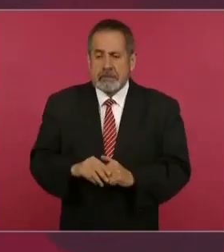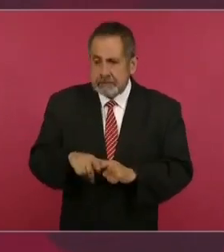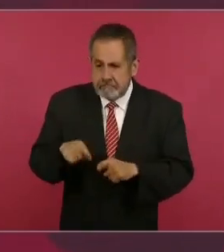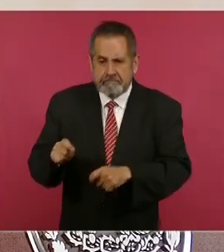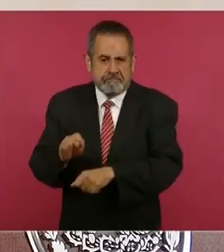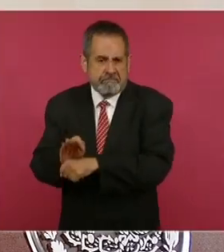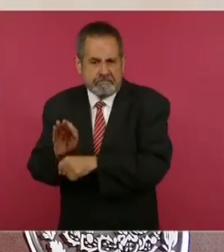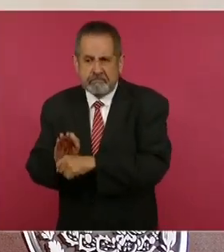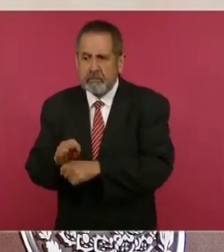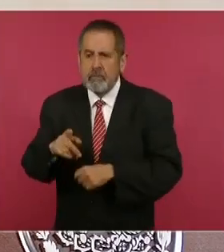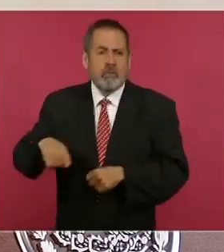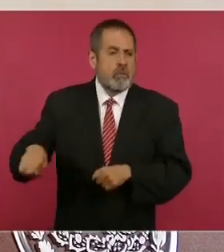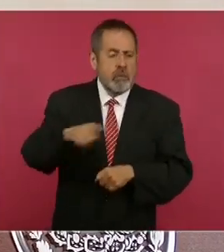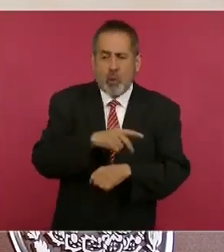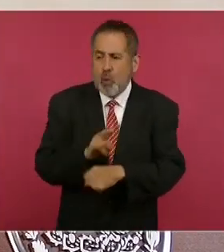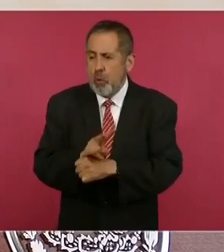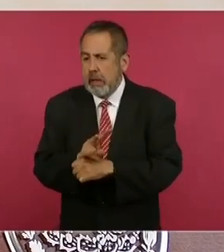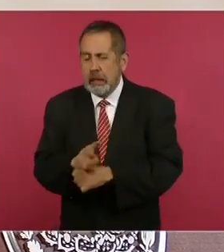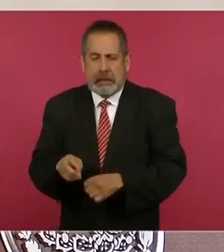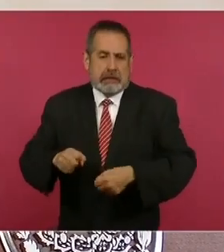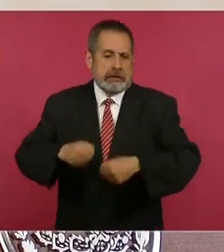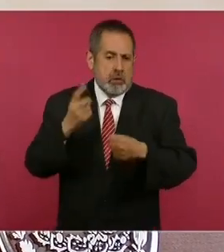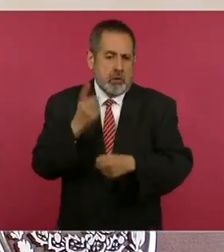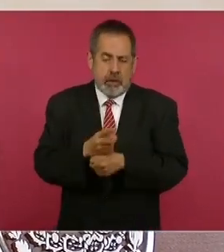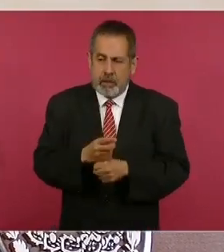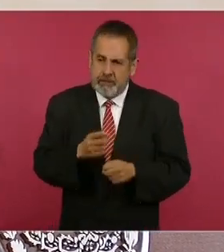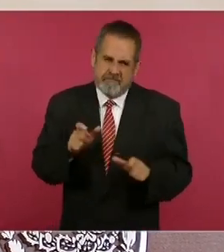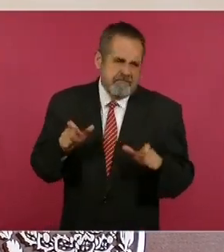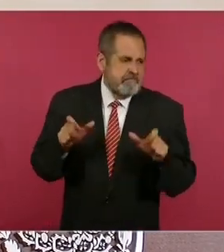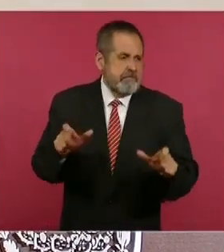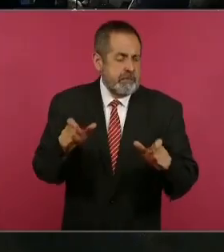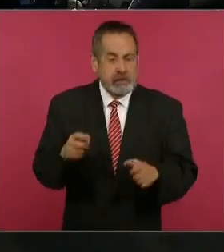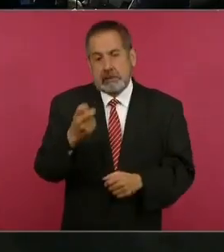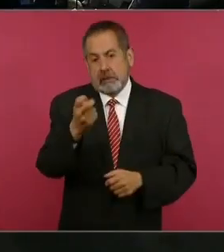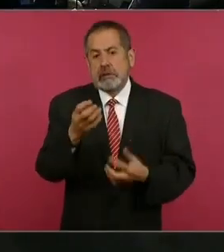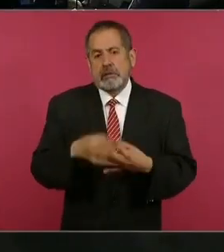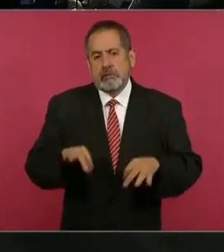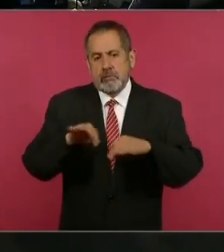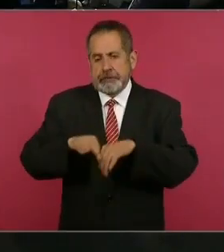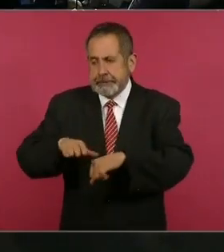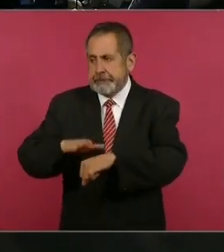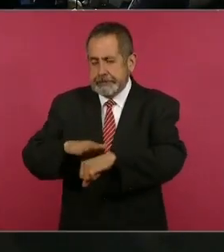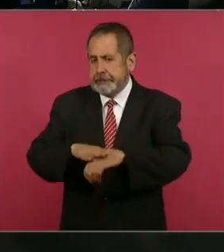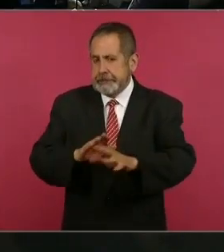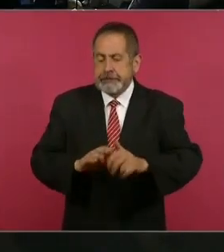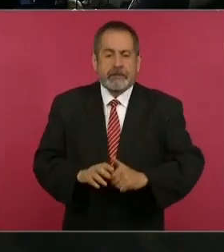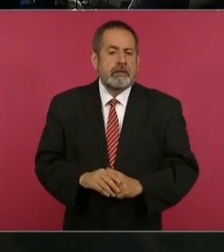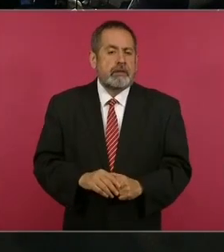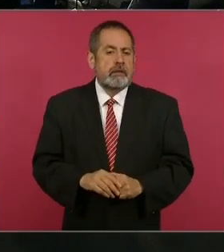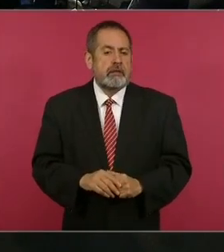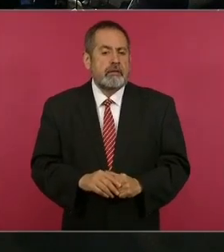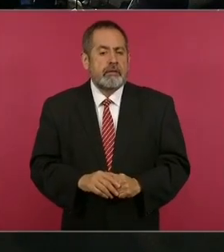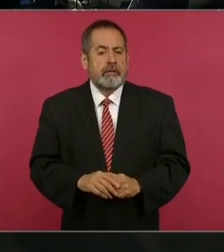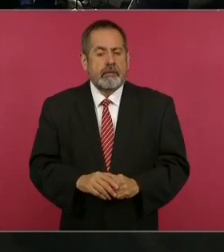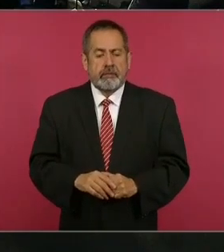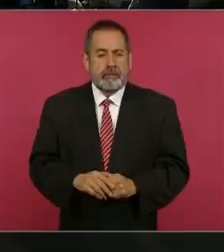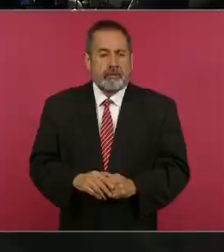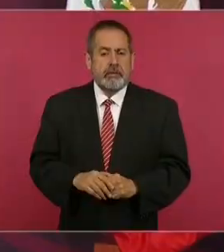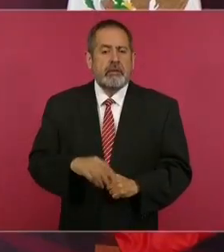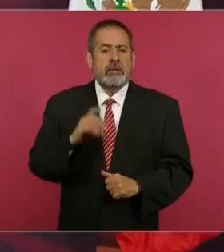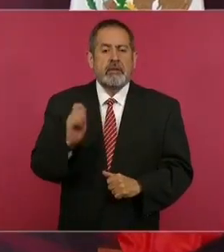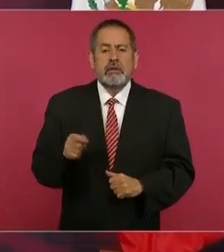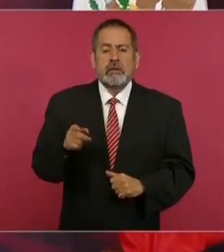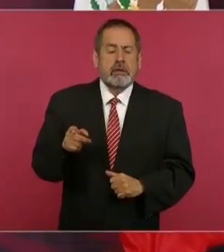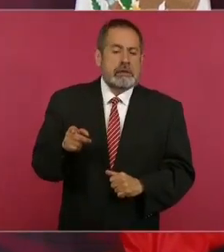garantizando la seguridad, porque esto es muy importante, el que no